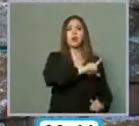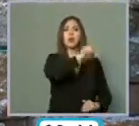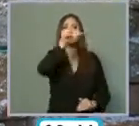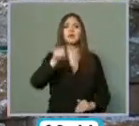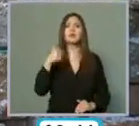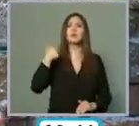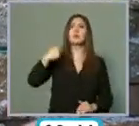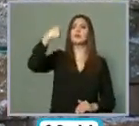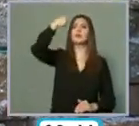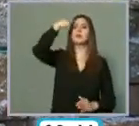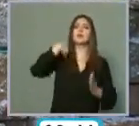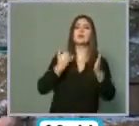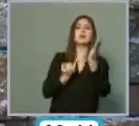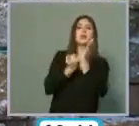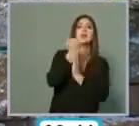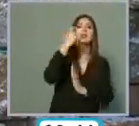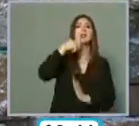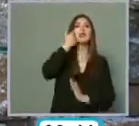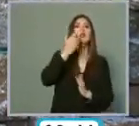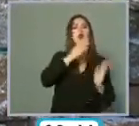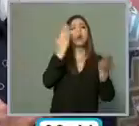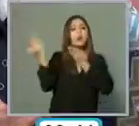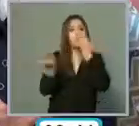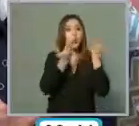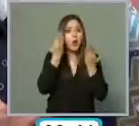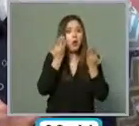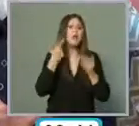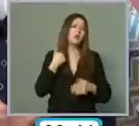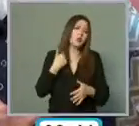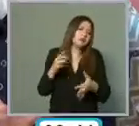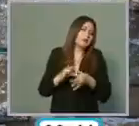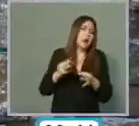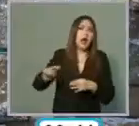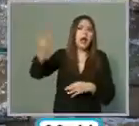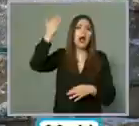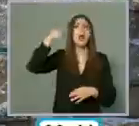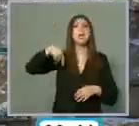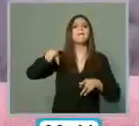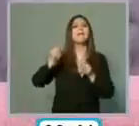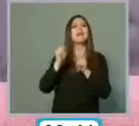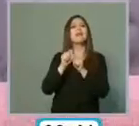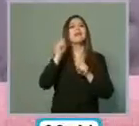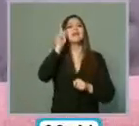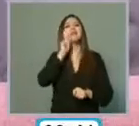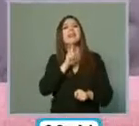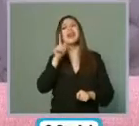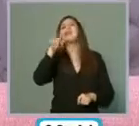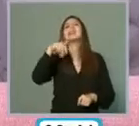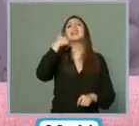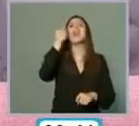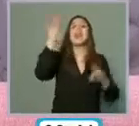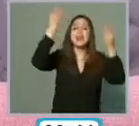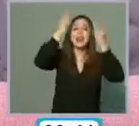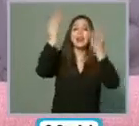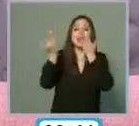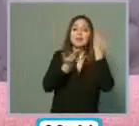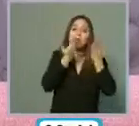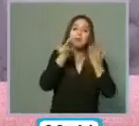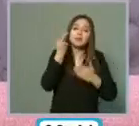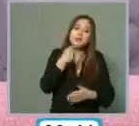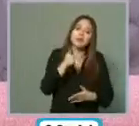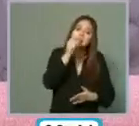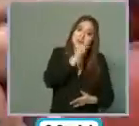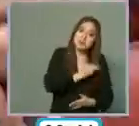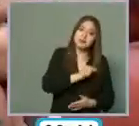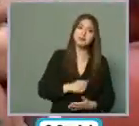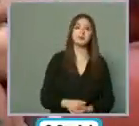lo pregunto porque varias tías mías han dicho, me gustaría estudiar enfermería, ¿se puede? Bueno, sí se puede. Hemos notado que